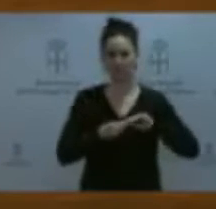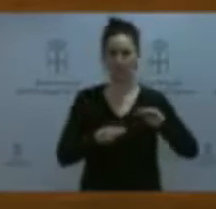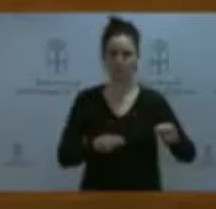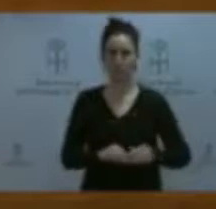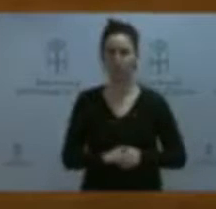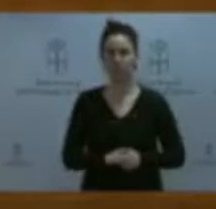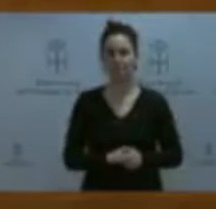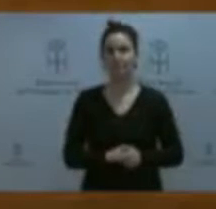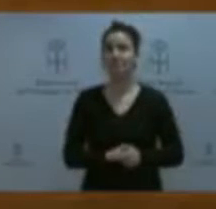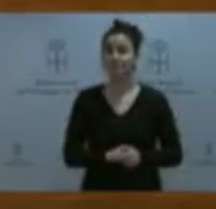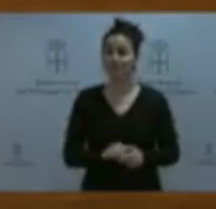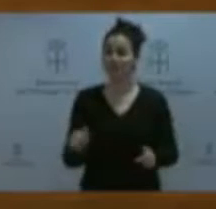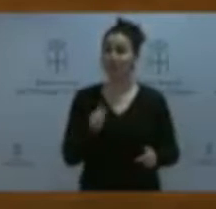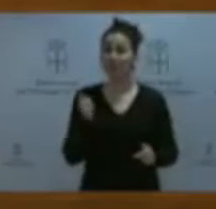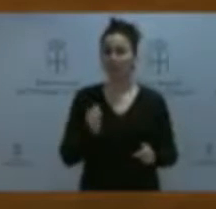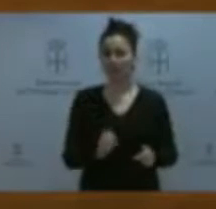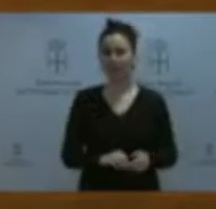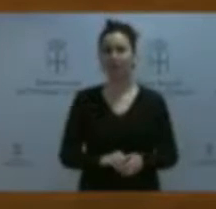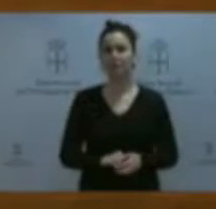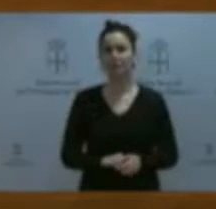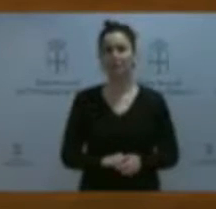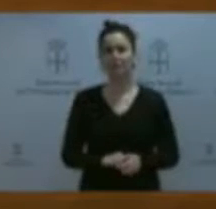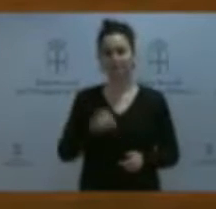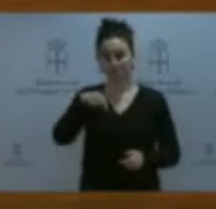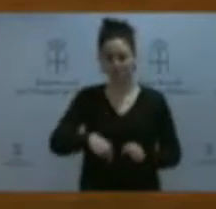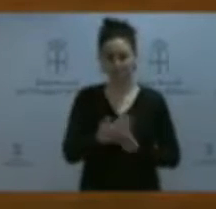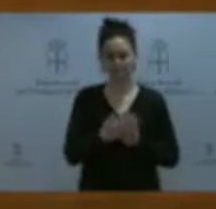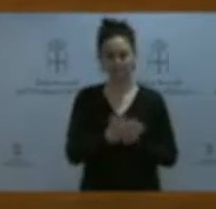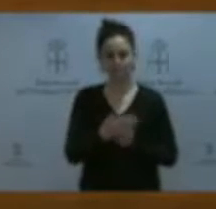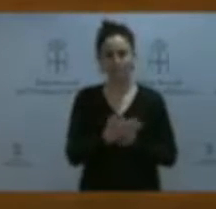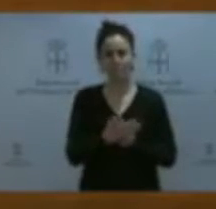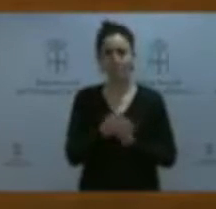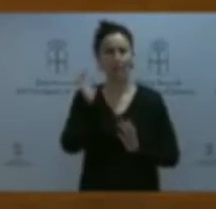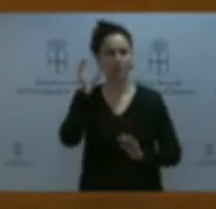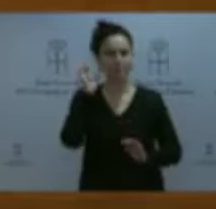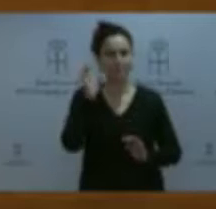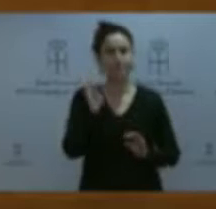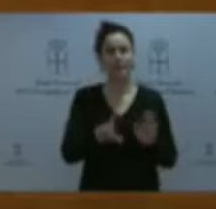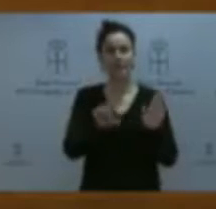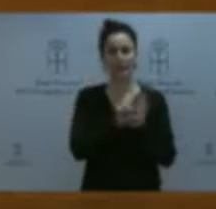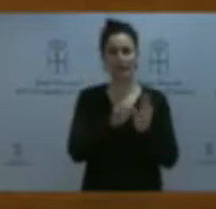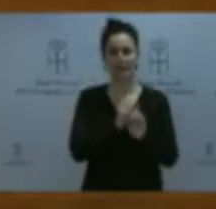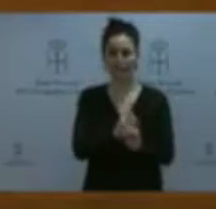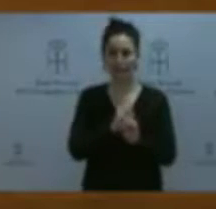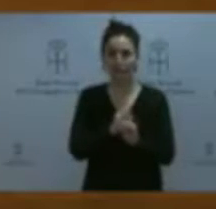Curiosamente, ahora que estamos hablando en la ponencia de la Ley de Transportes y Movilidad Sostenible sobre esta realidad,